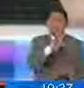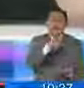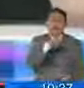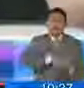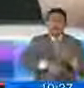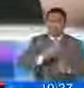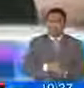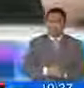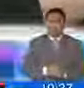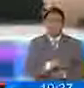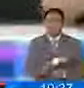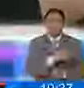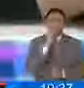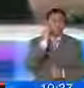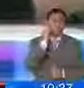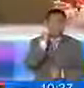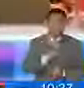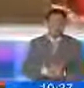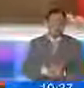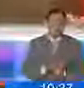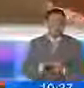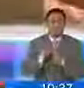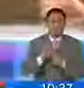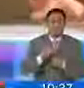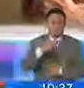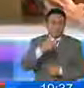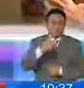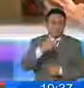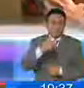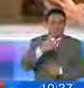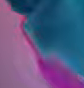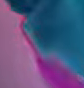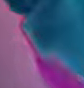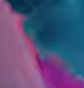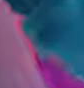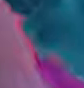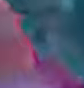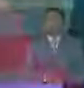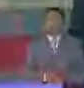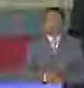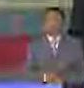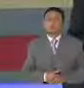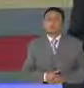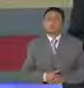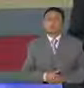La historia de ellos les contaremos al regresar de la pausa.